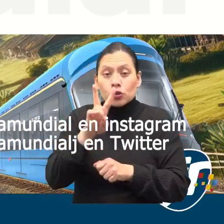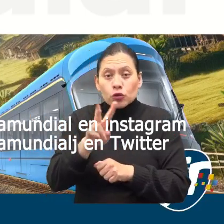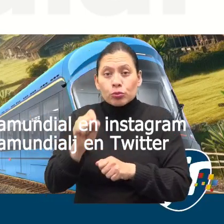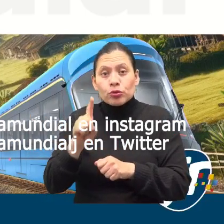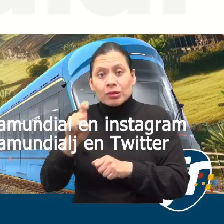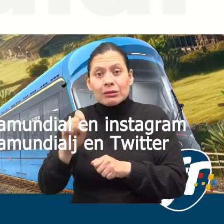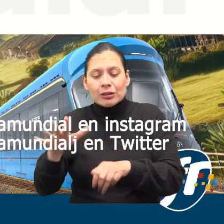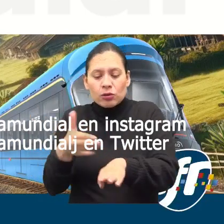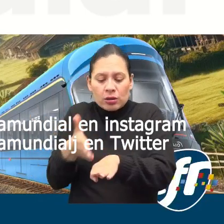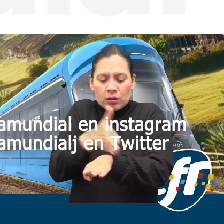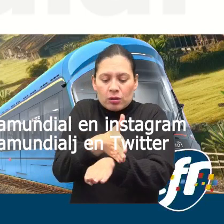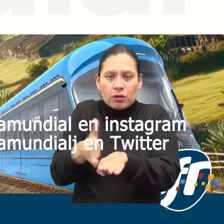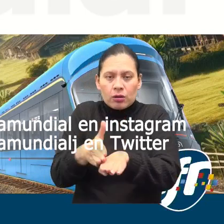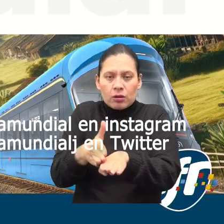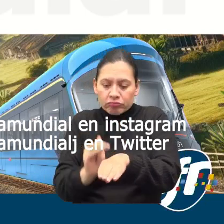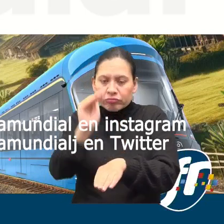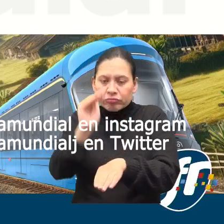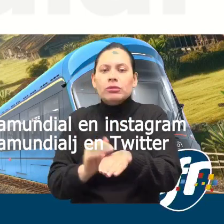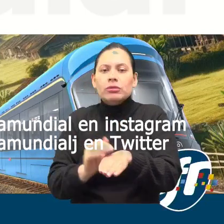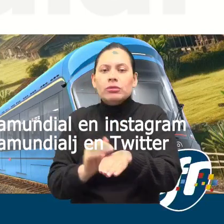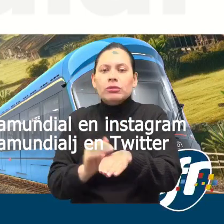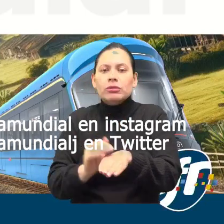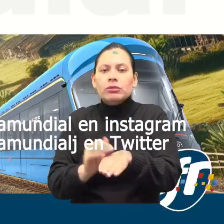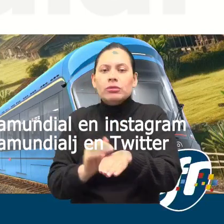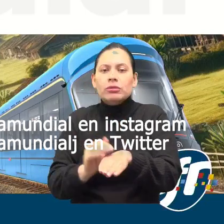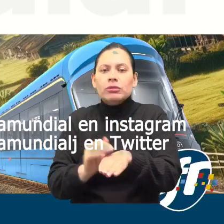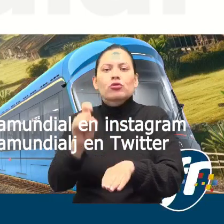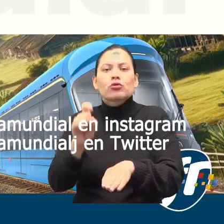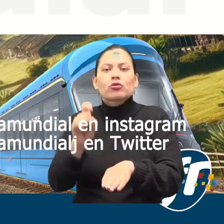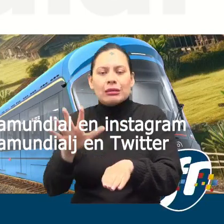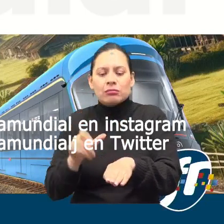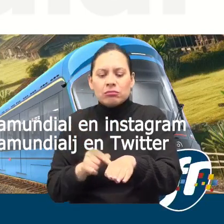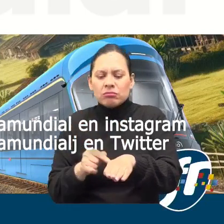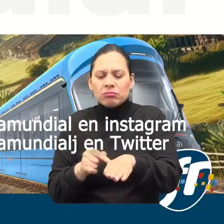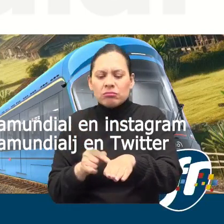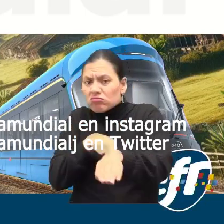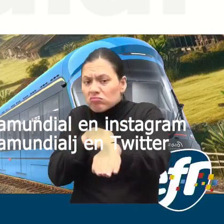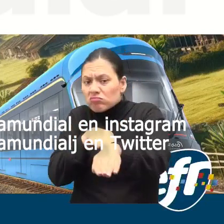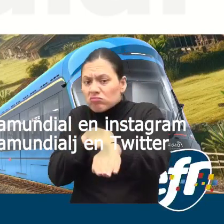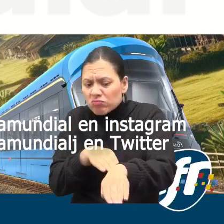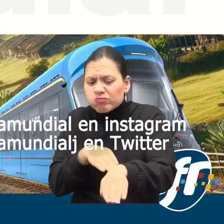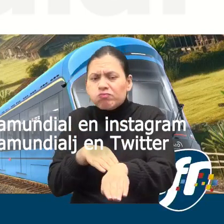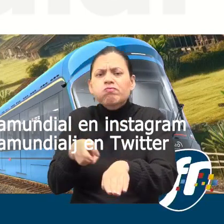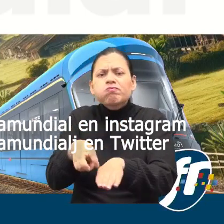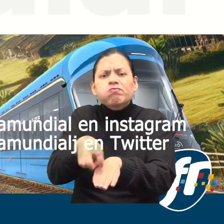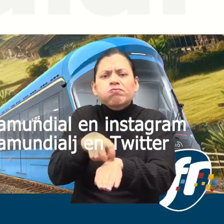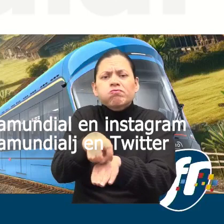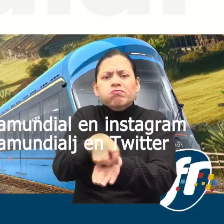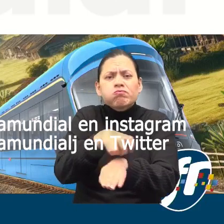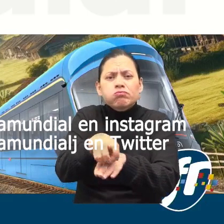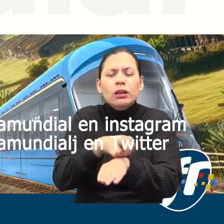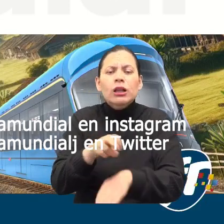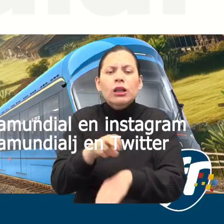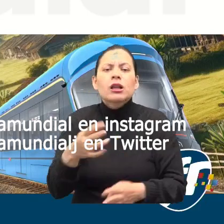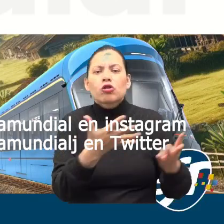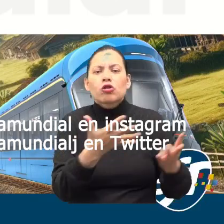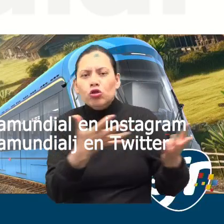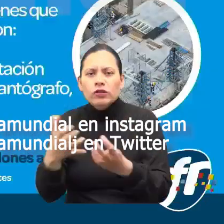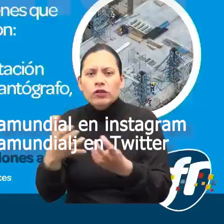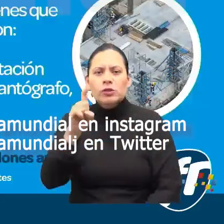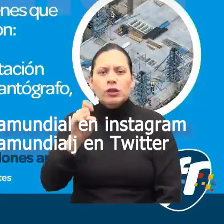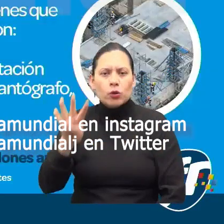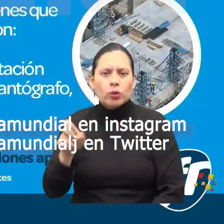2.65 de ancho y 3.65 de altura, con una capacidad cada tren, la unión de los dos coches, de 964 pasajeros.